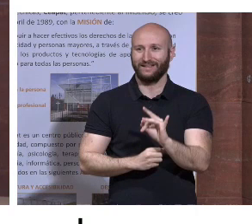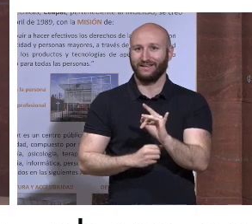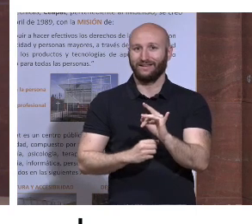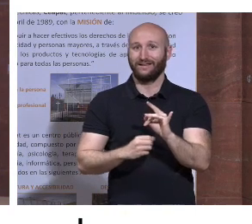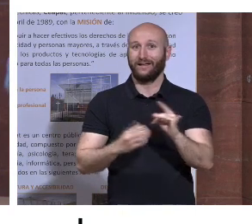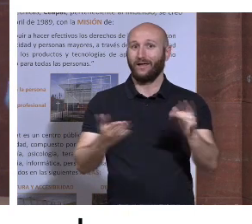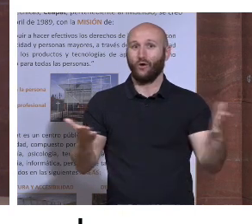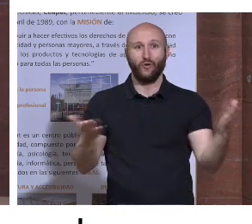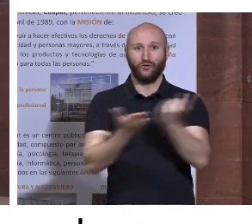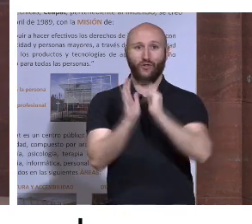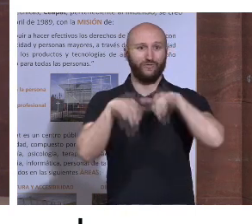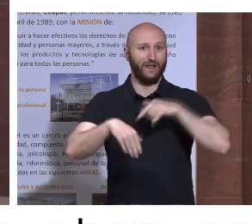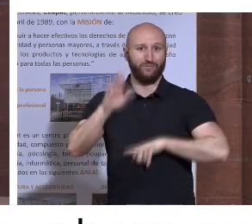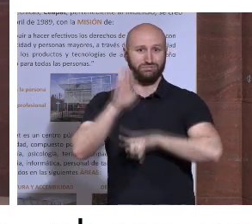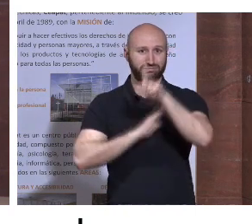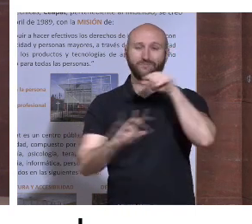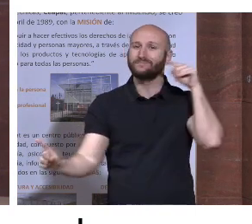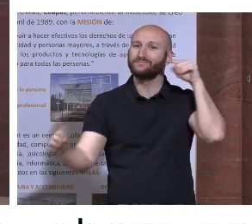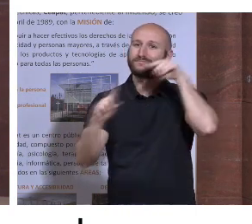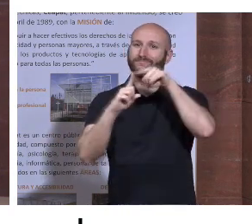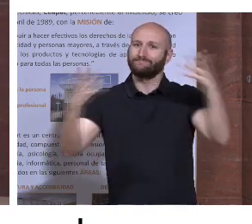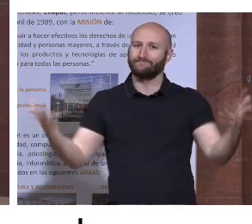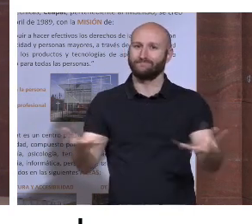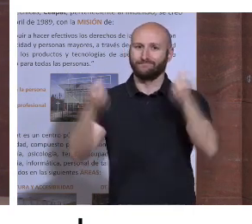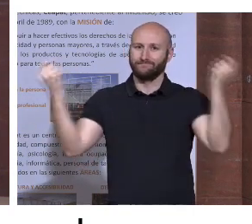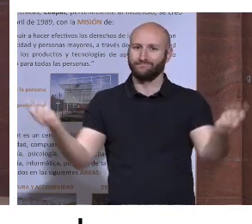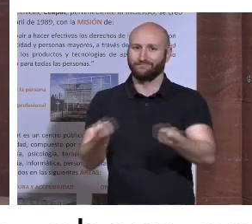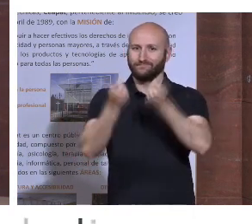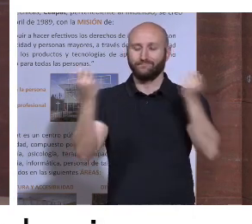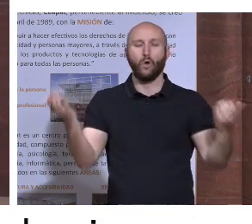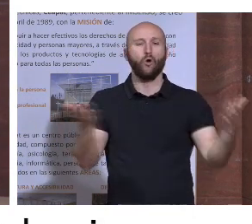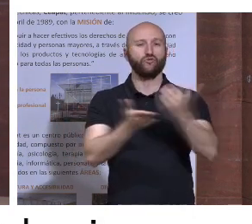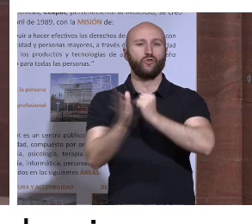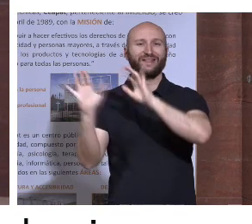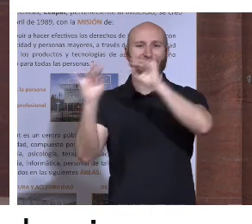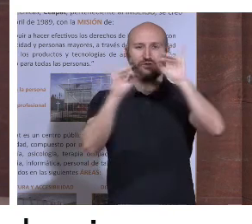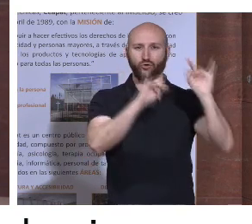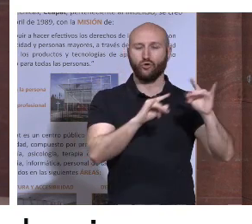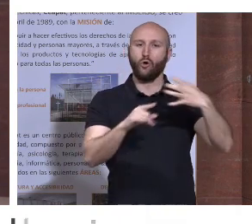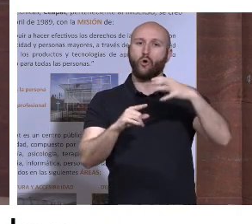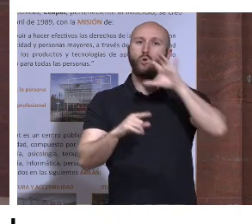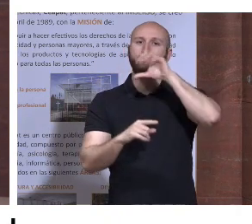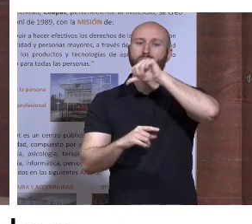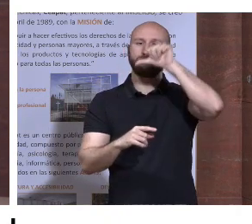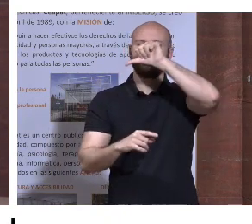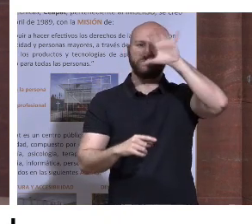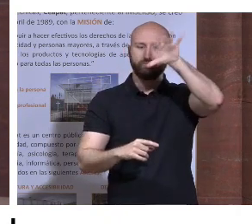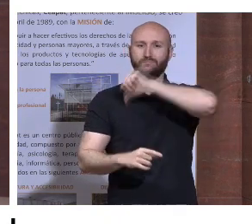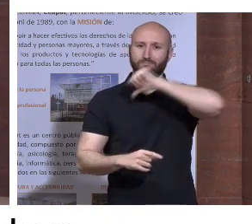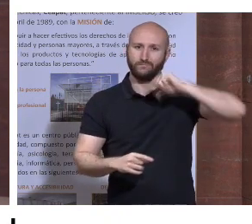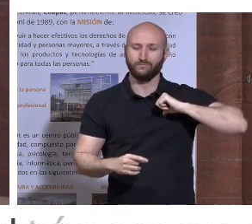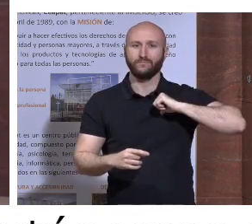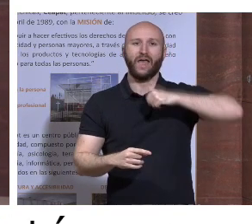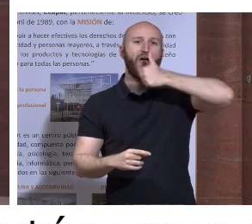todo evoluciona, con el fin de promover en todos los territorios de las comunidades autónomas y ciudades autónomas de Ceuta y